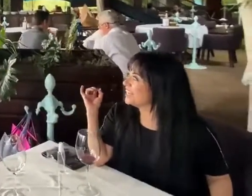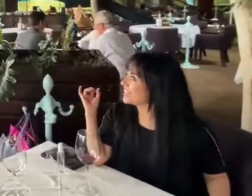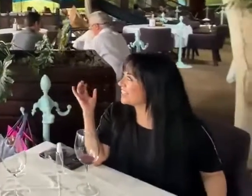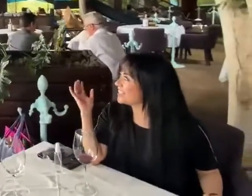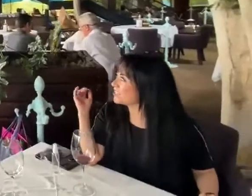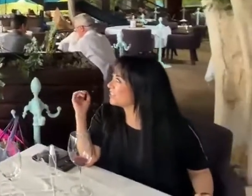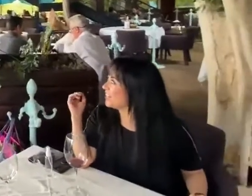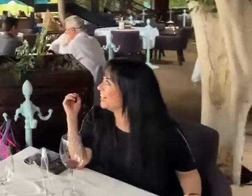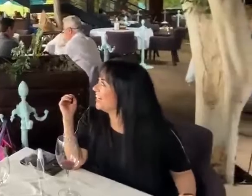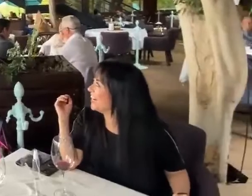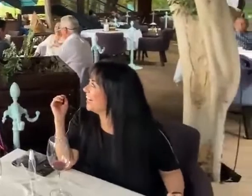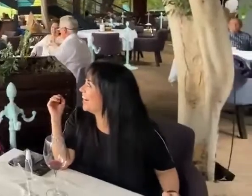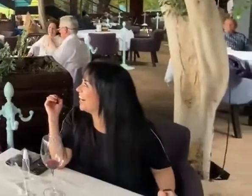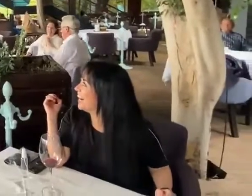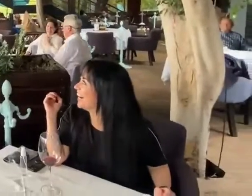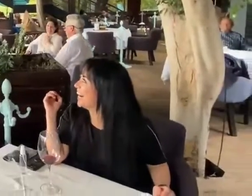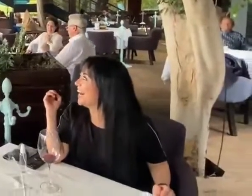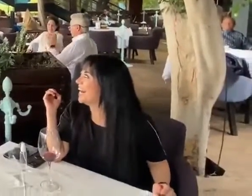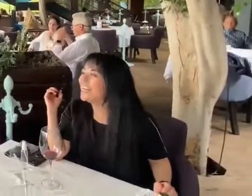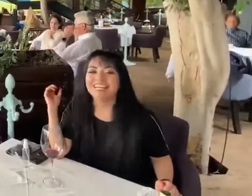Muy bien, regreso.